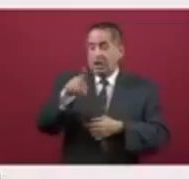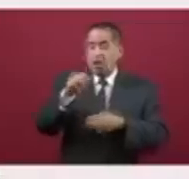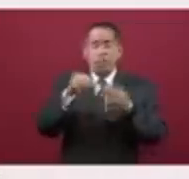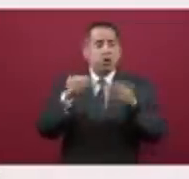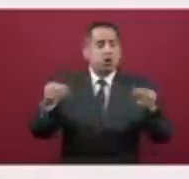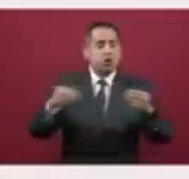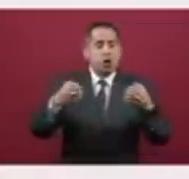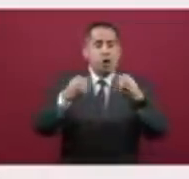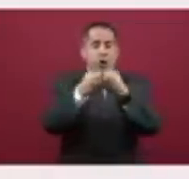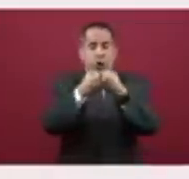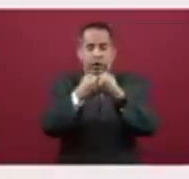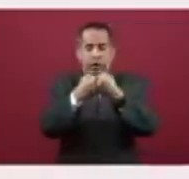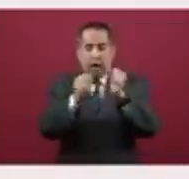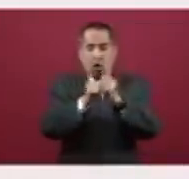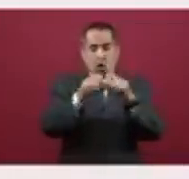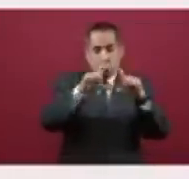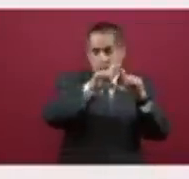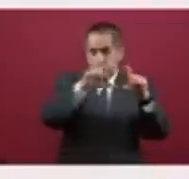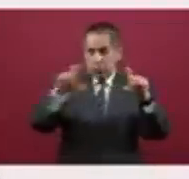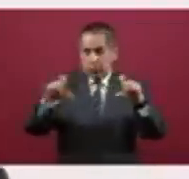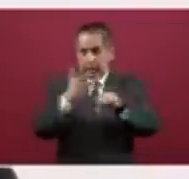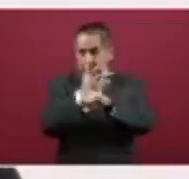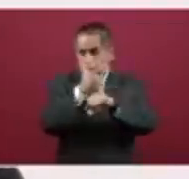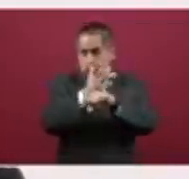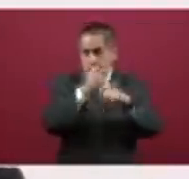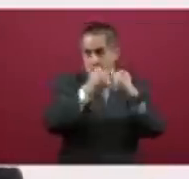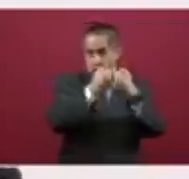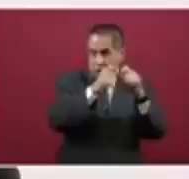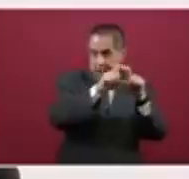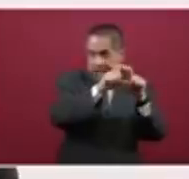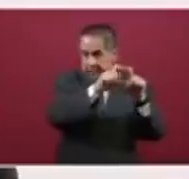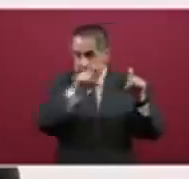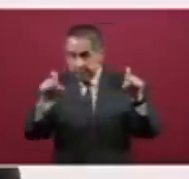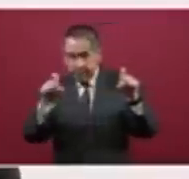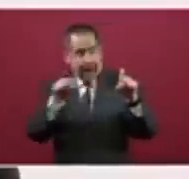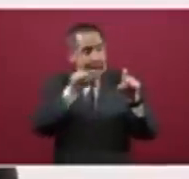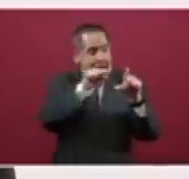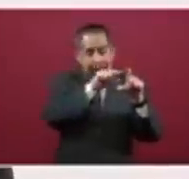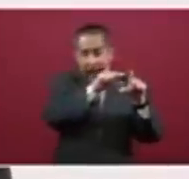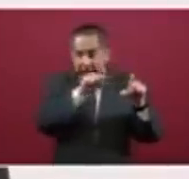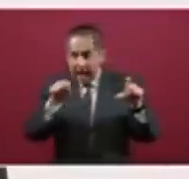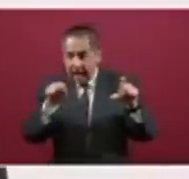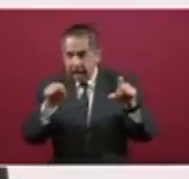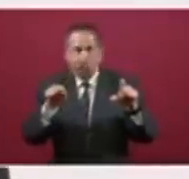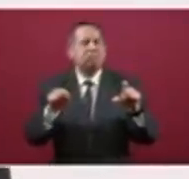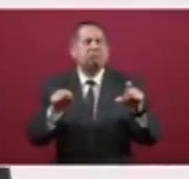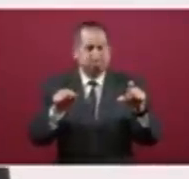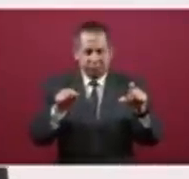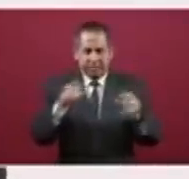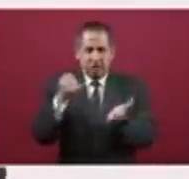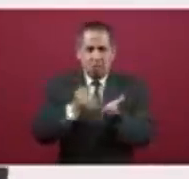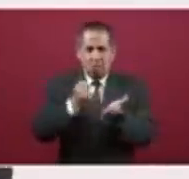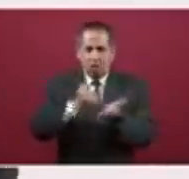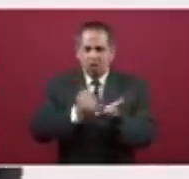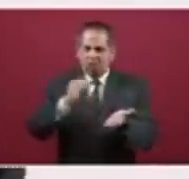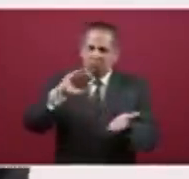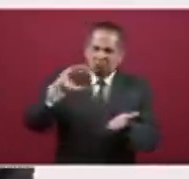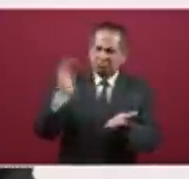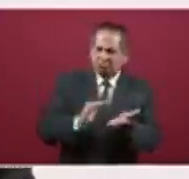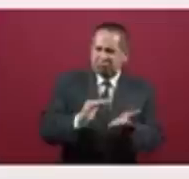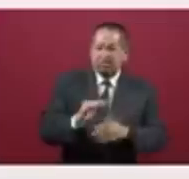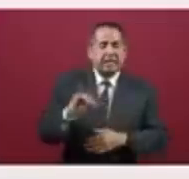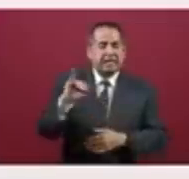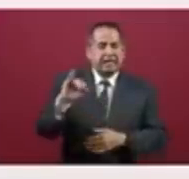con los estados unidos de norteamérica en esa franja se redujo el impuesto sobre la